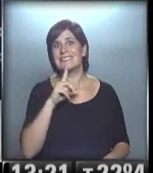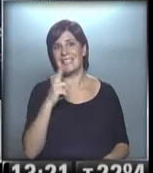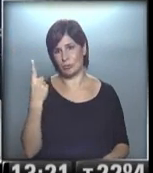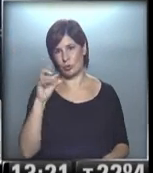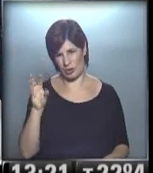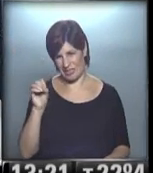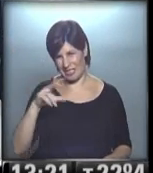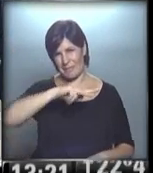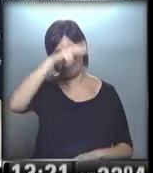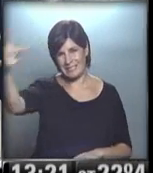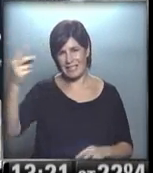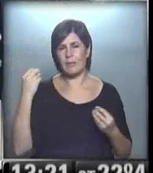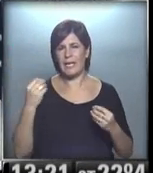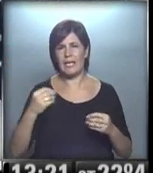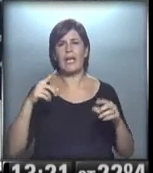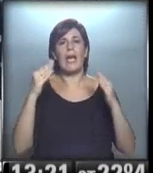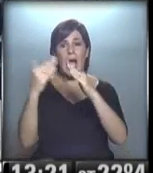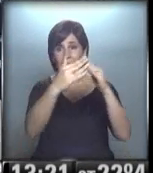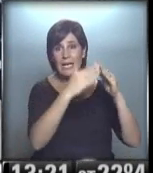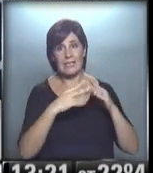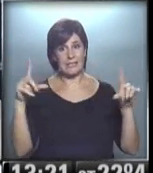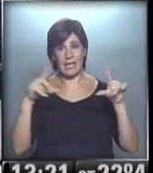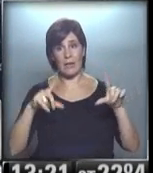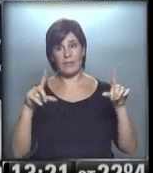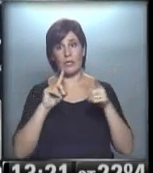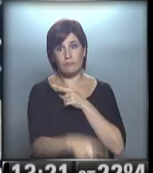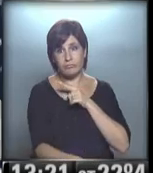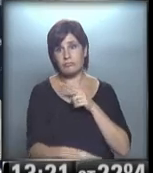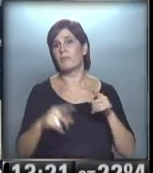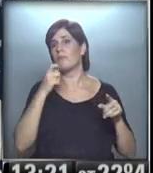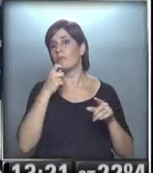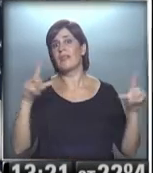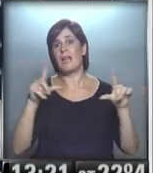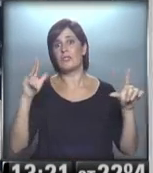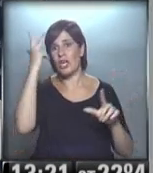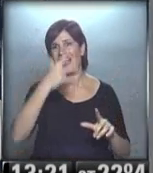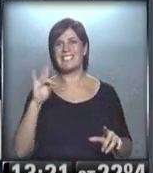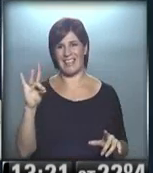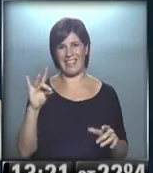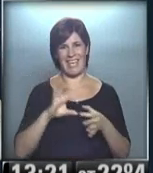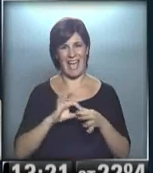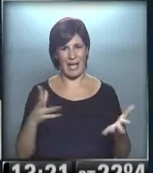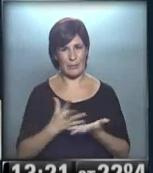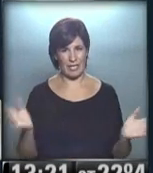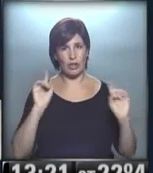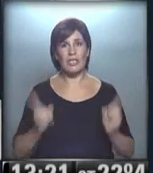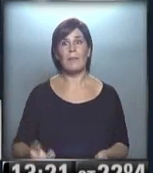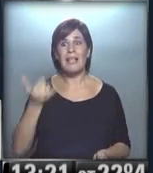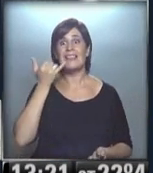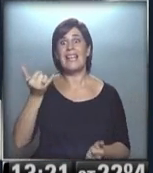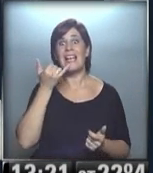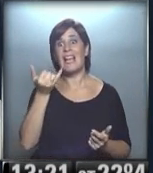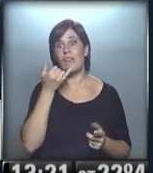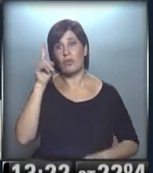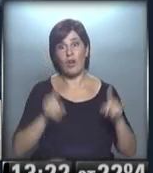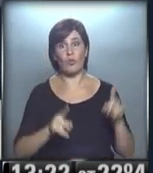televisión directa al hogar a través de la televisión digital abierta conexiones telefónicas a lugares de